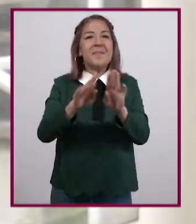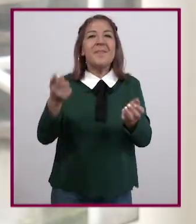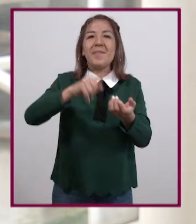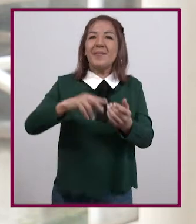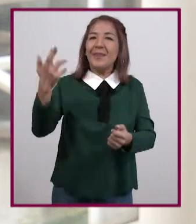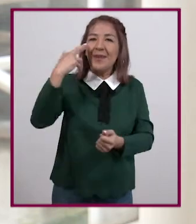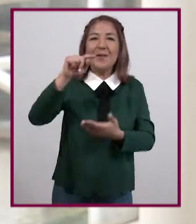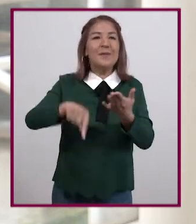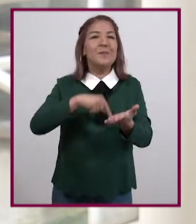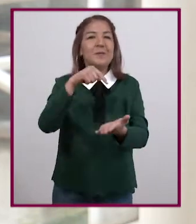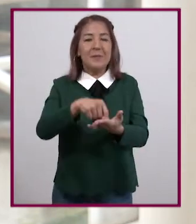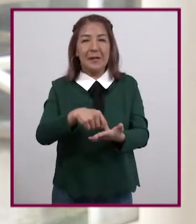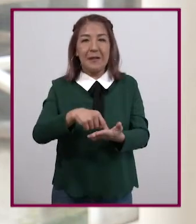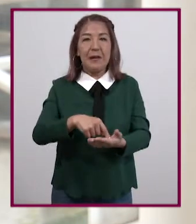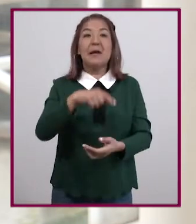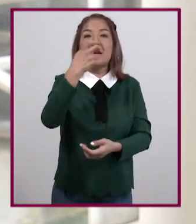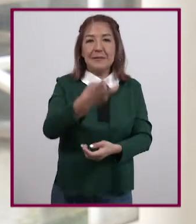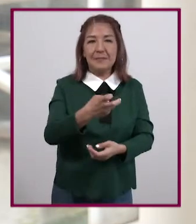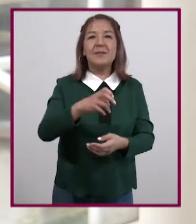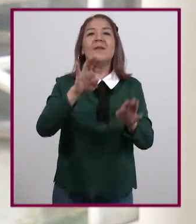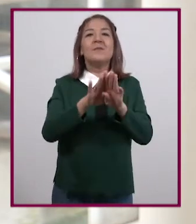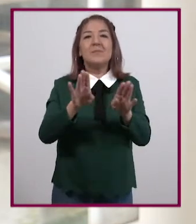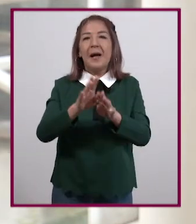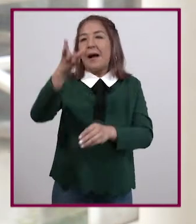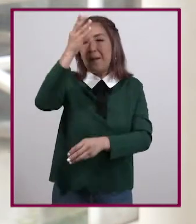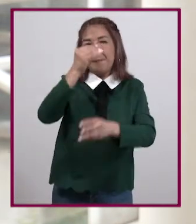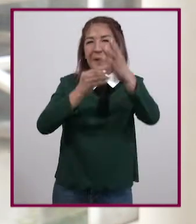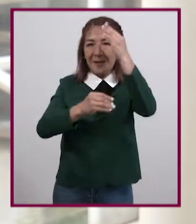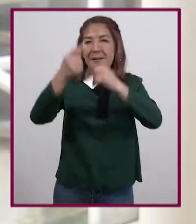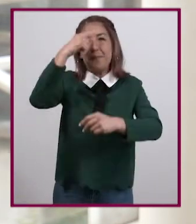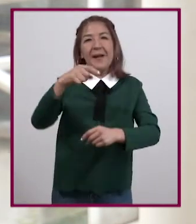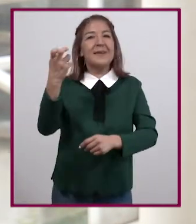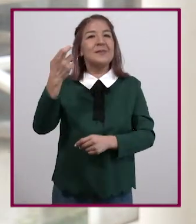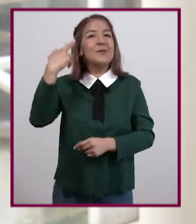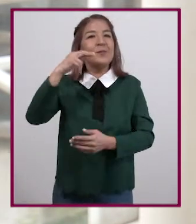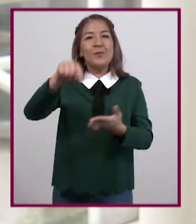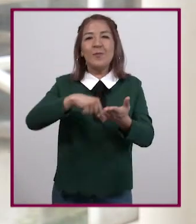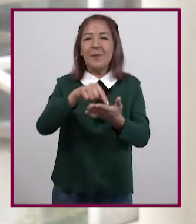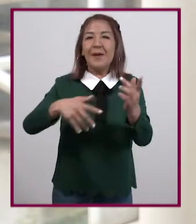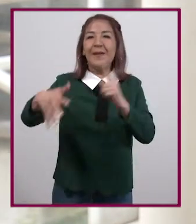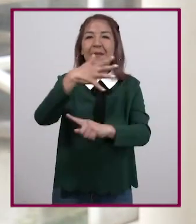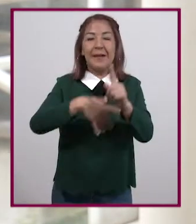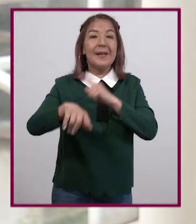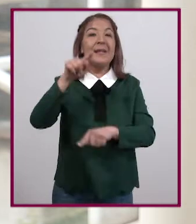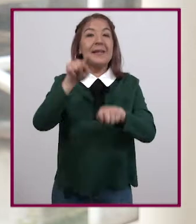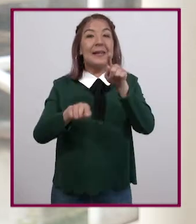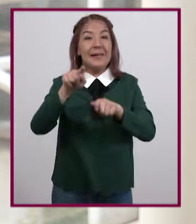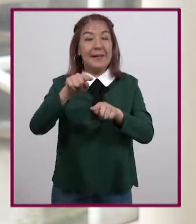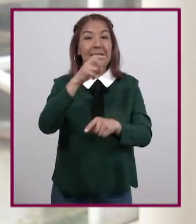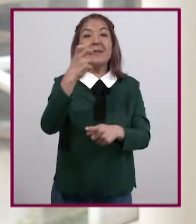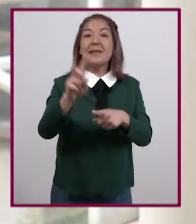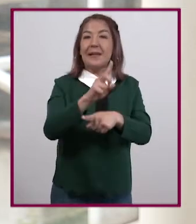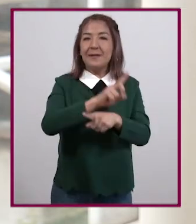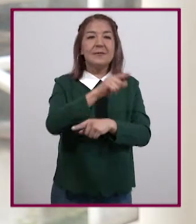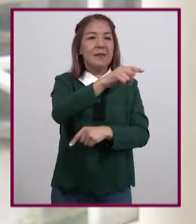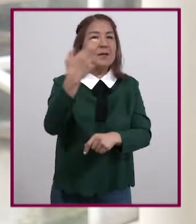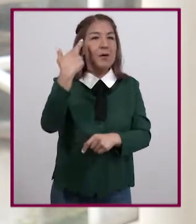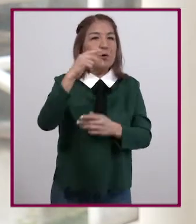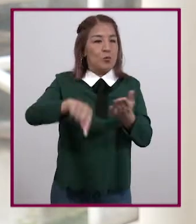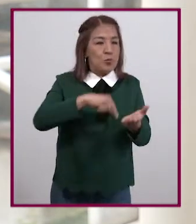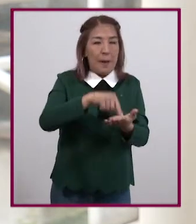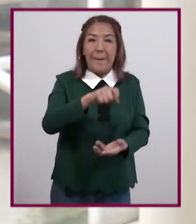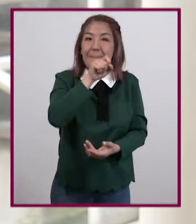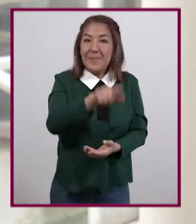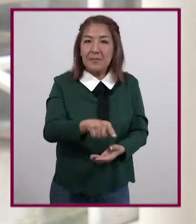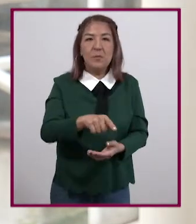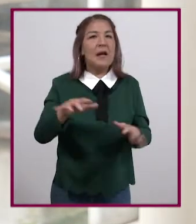de la sonoridad de los espacios. Así se construyen los paisajes sonoros desde una grabación de campo,